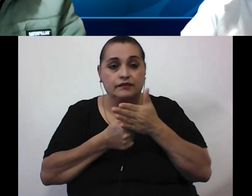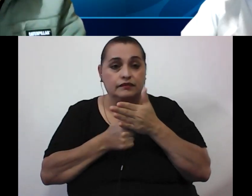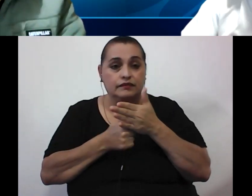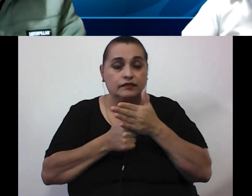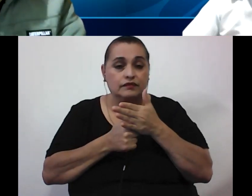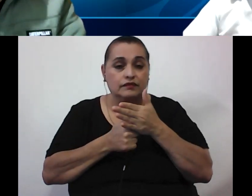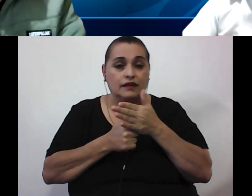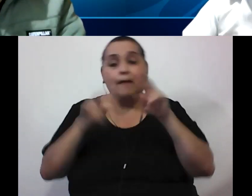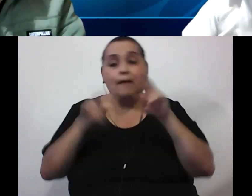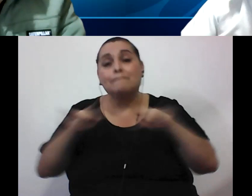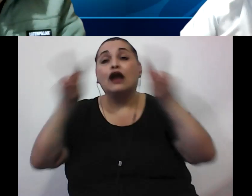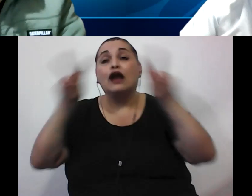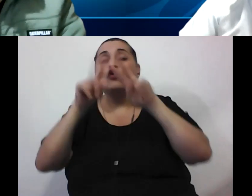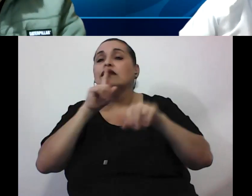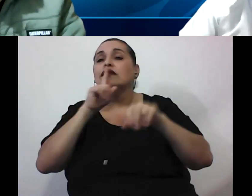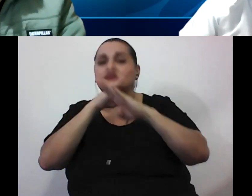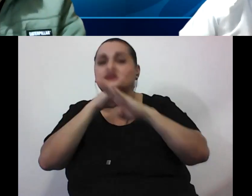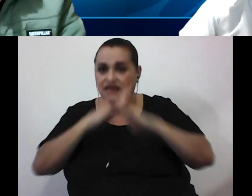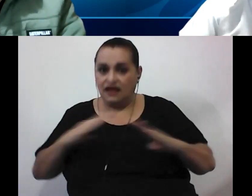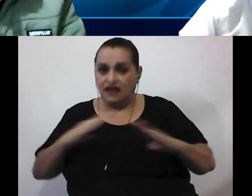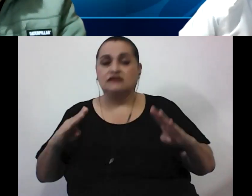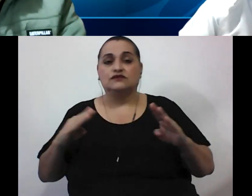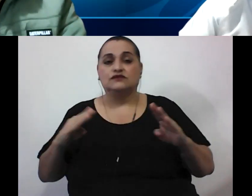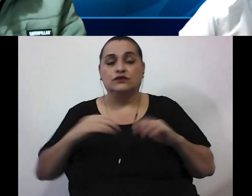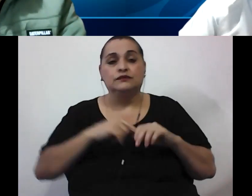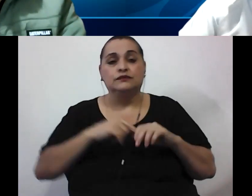el valor del silencio, eh,